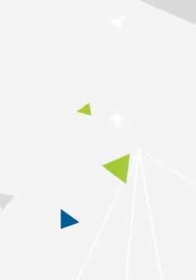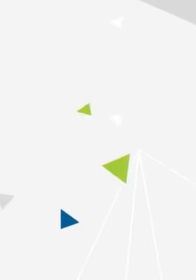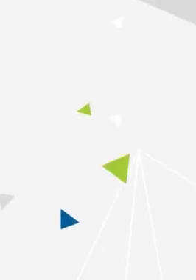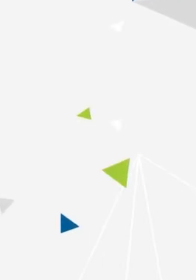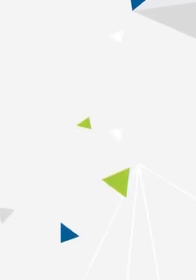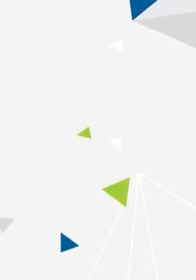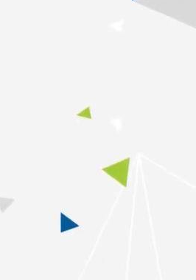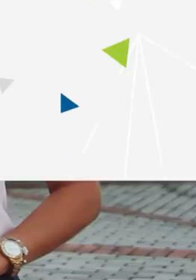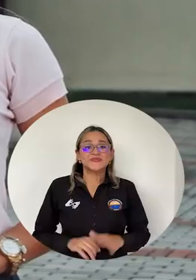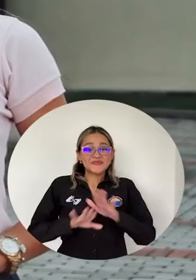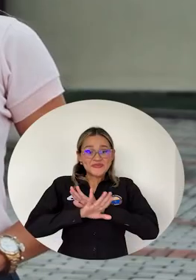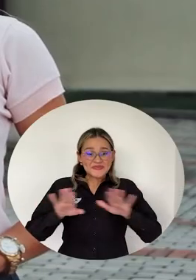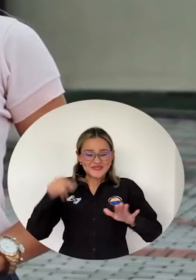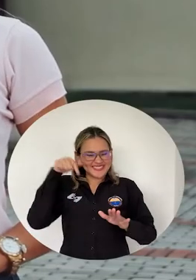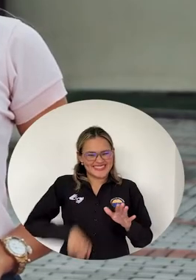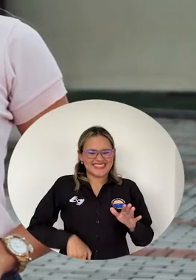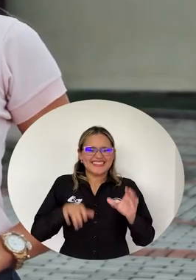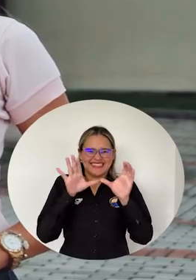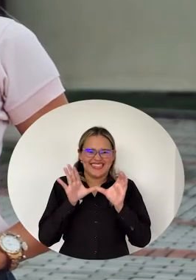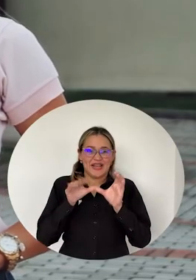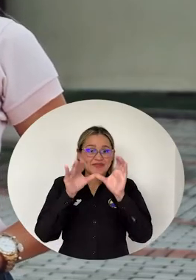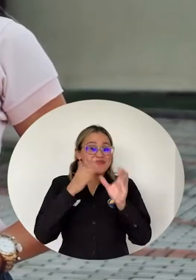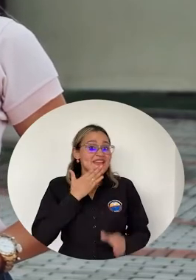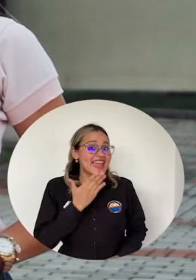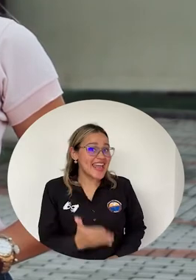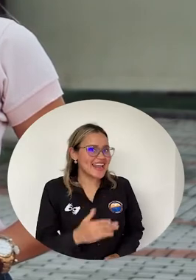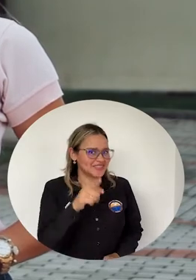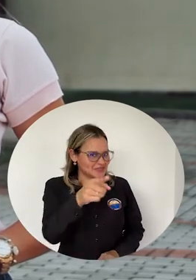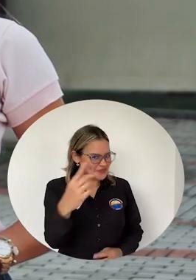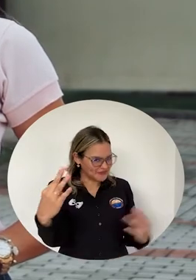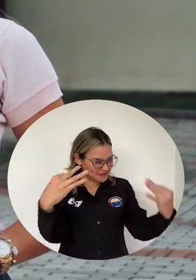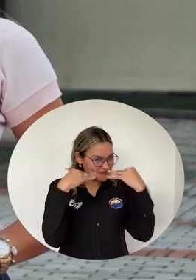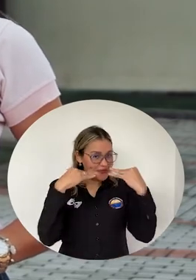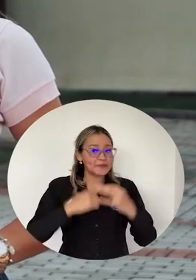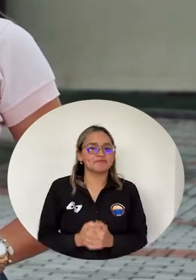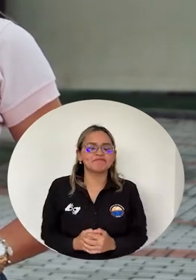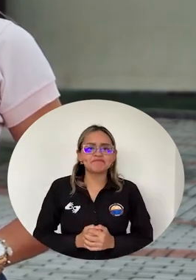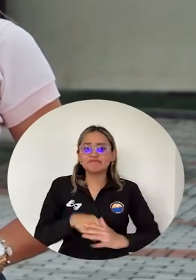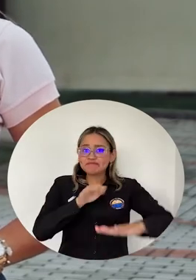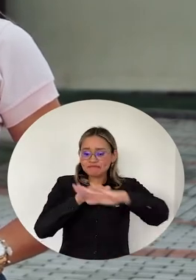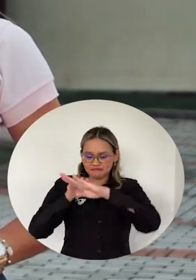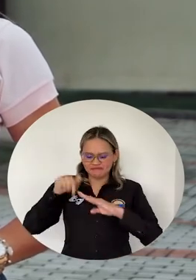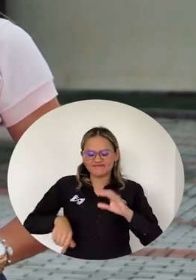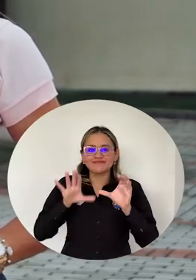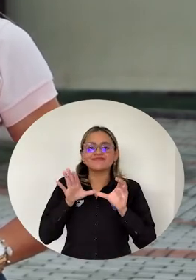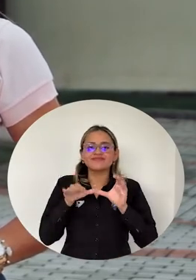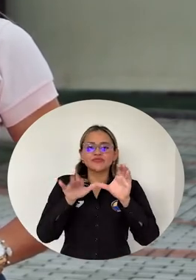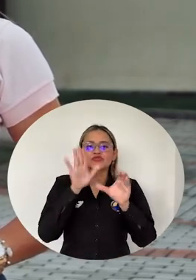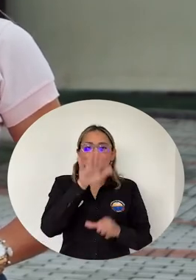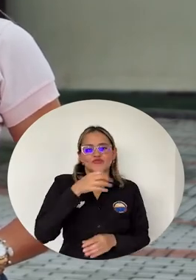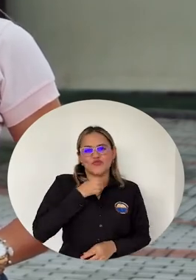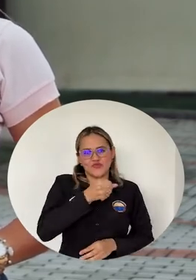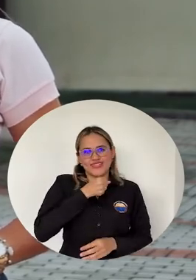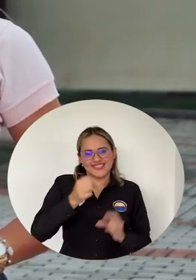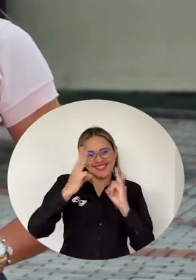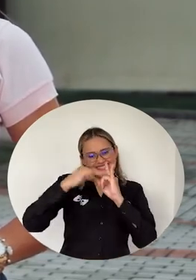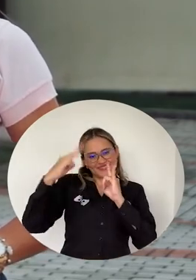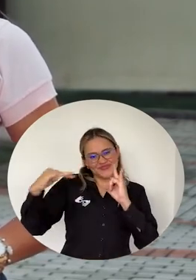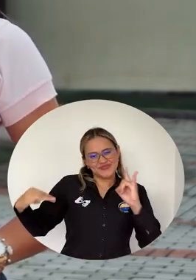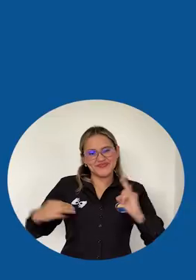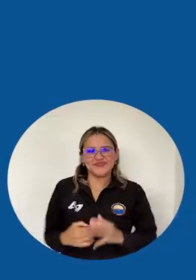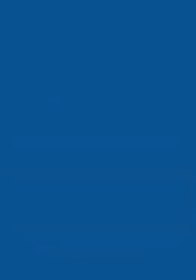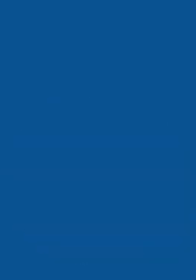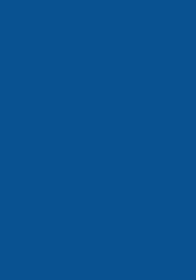Ya estamos de vuelta con ustedes Gracias por su sintonía Están viendo el Campus TV Programa institucional de la Universidad del